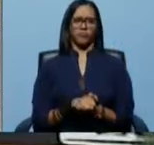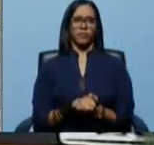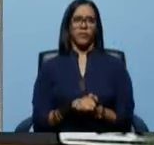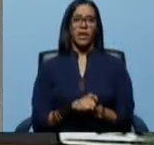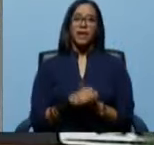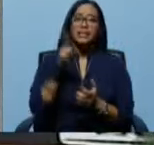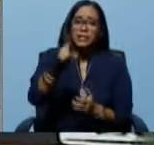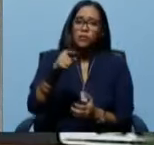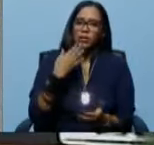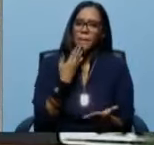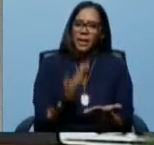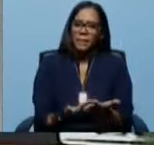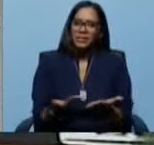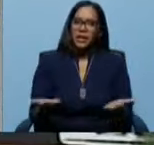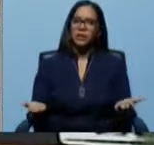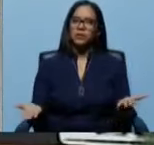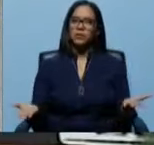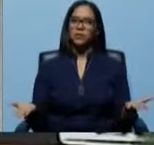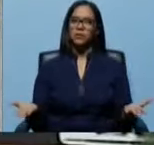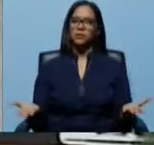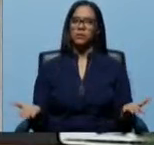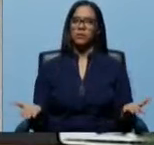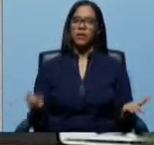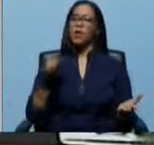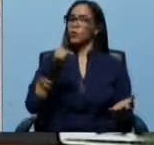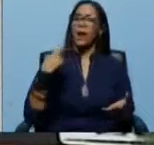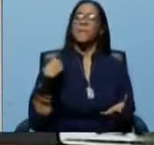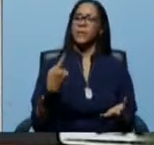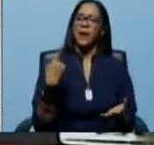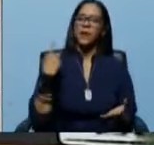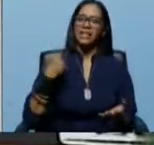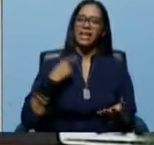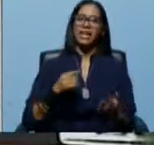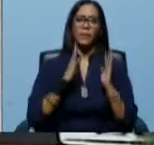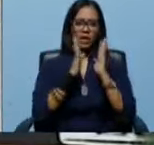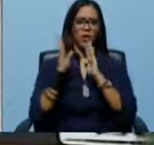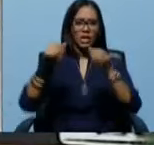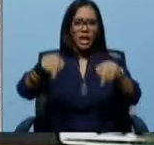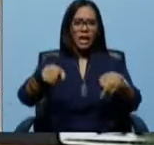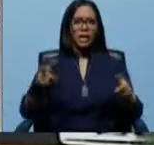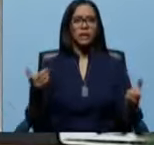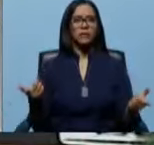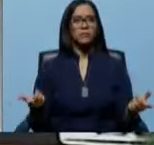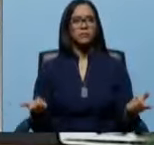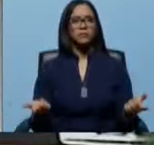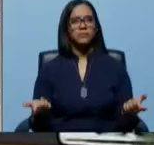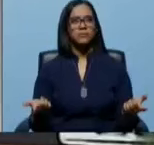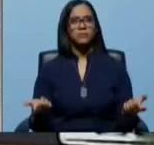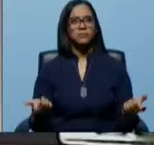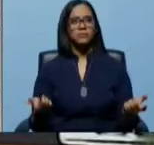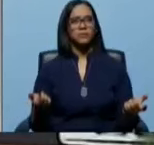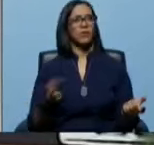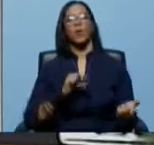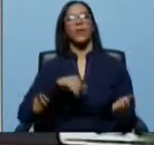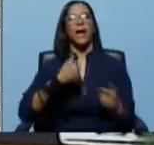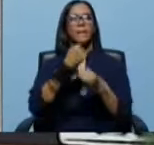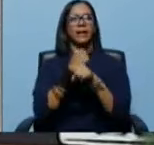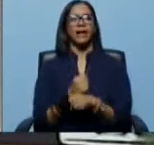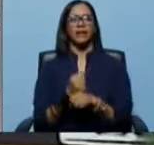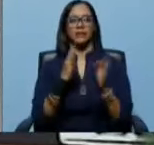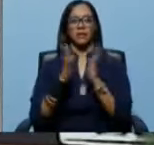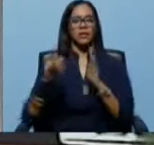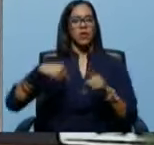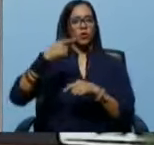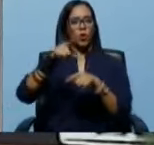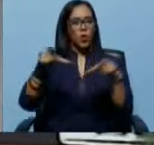que lo está permitiendo. Tú eres el primero que tienes que poner orden ahí. No puedes esperar que te vengan a poner orden de